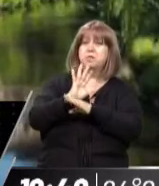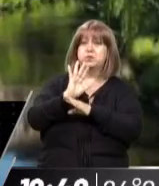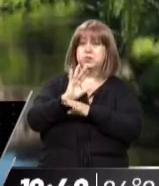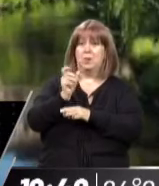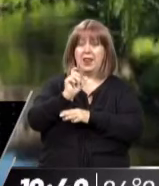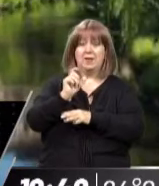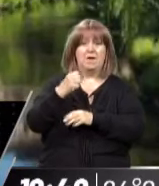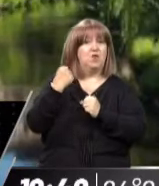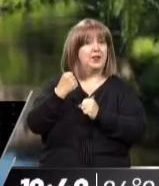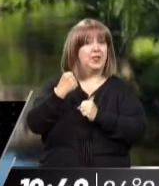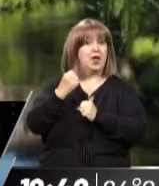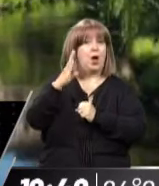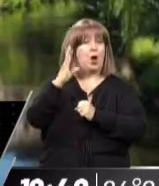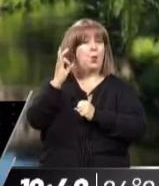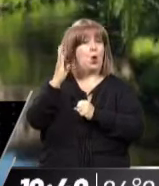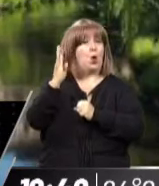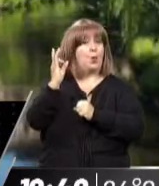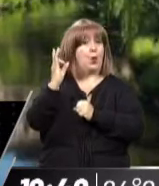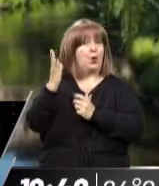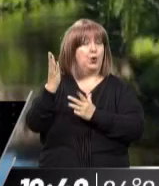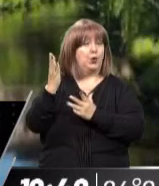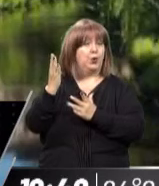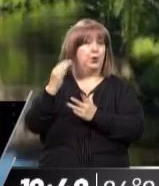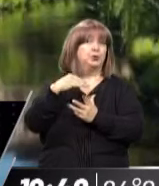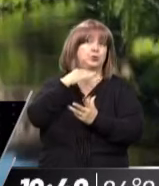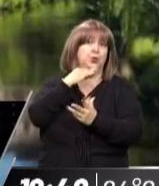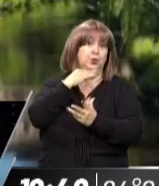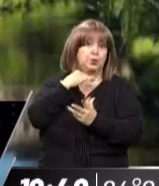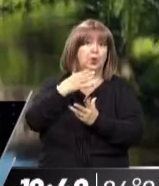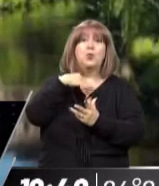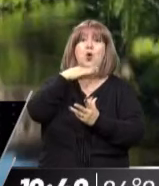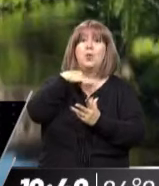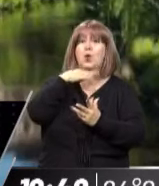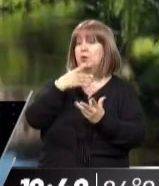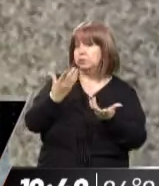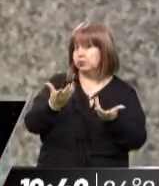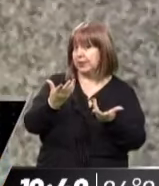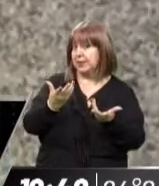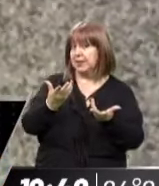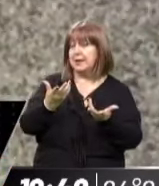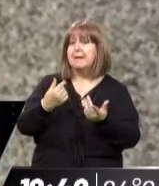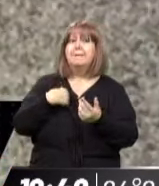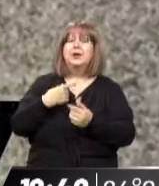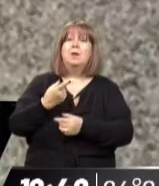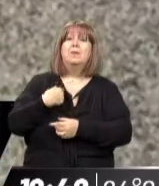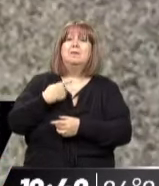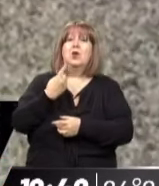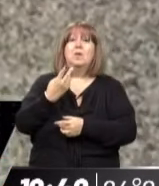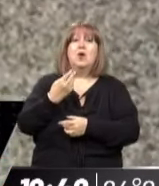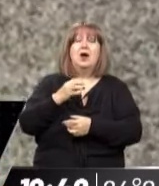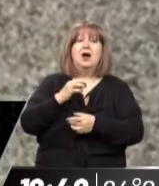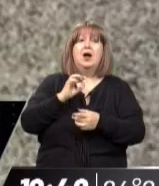tiene que haber tenido quizás otro sentido claro es raro todo pero bueno la misma lo que a mí me parece más fuerte Es que la imagen sea del 2019